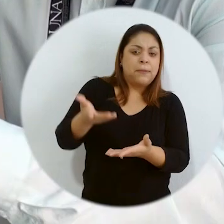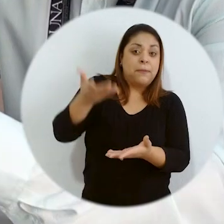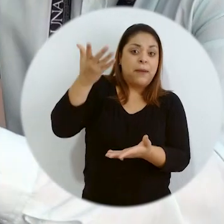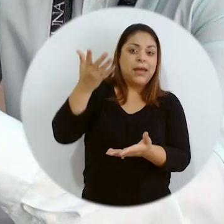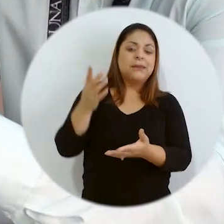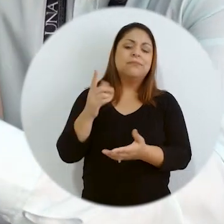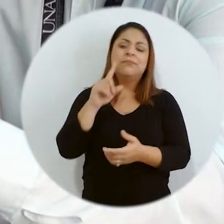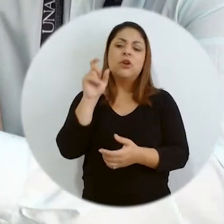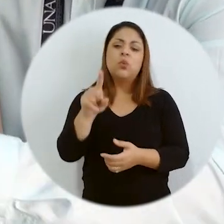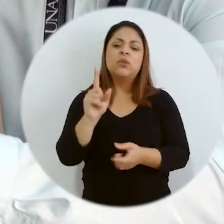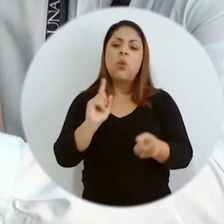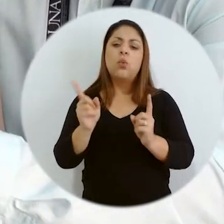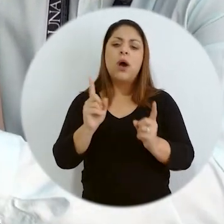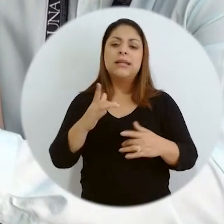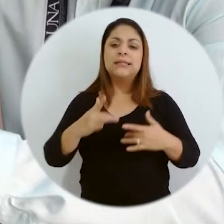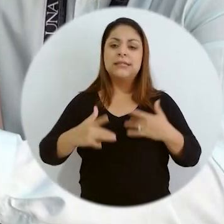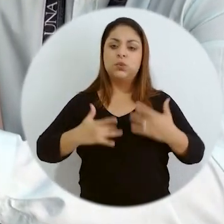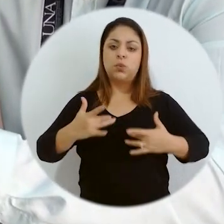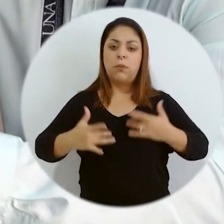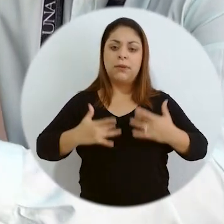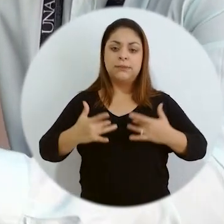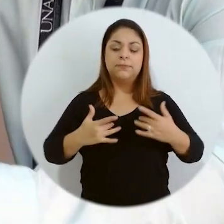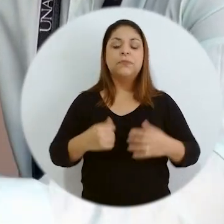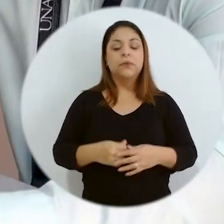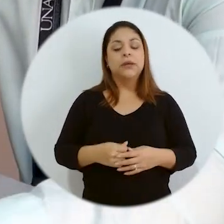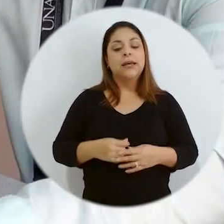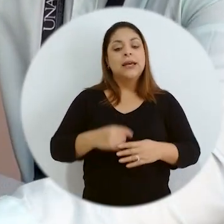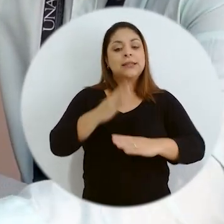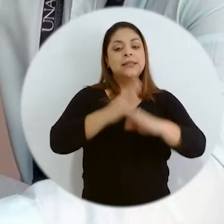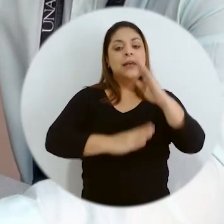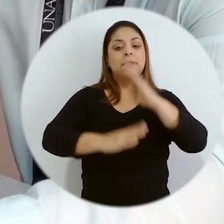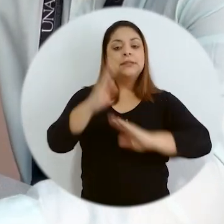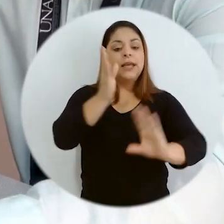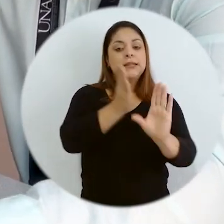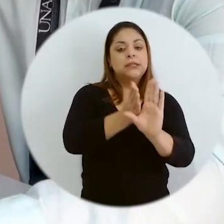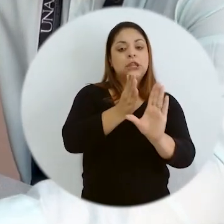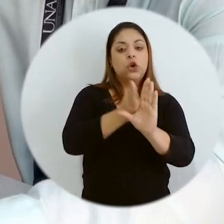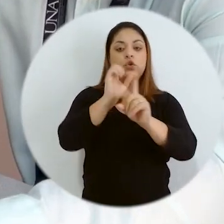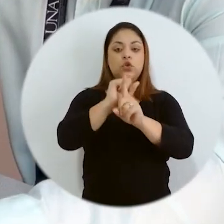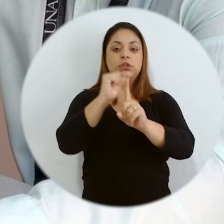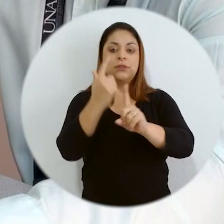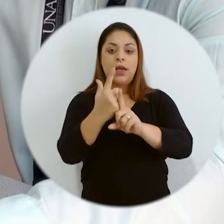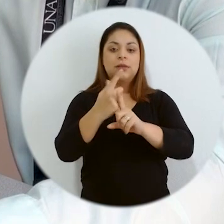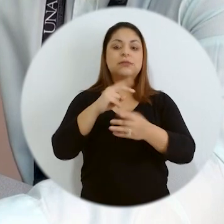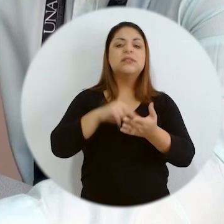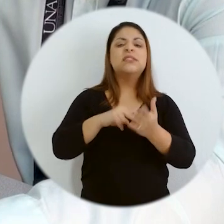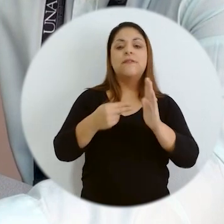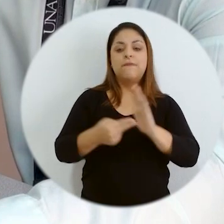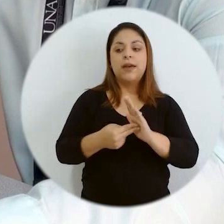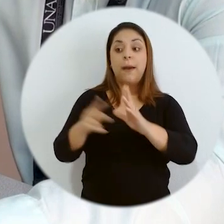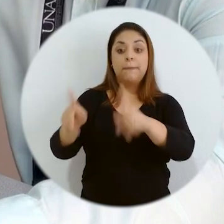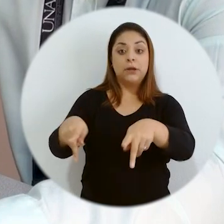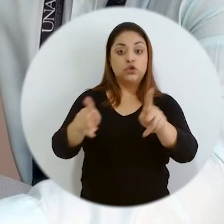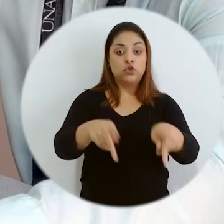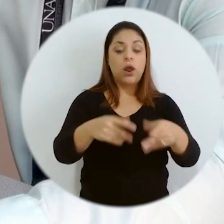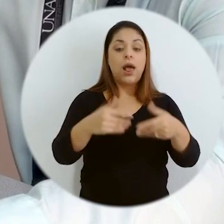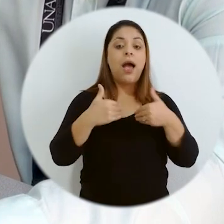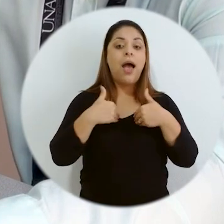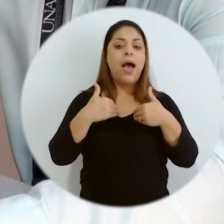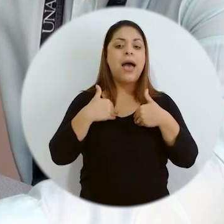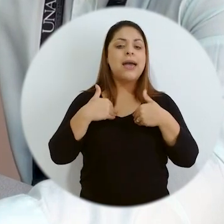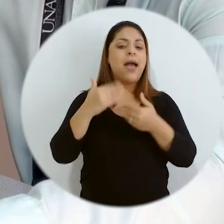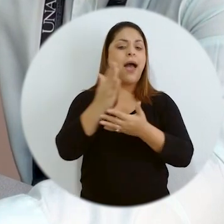de sintomología tiene este tipo de población? Ok, cuando hablamos de discapacidad psicosocial, estamos hablando de las personas que tienen